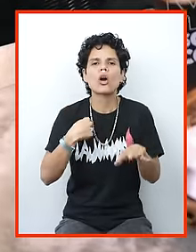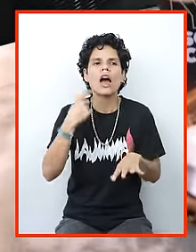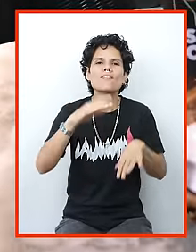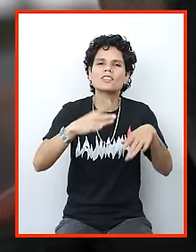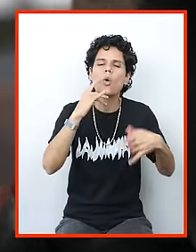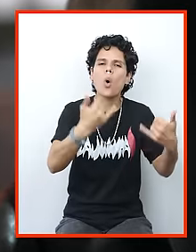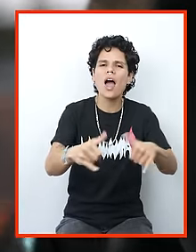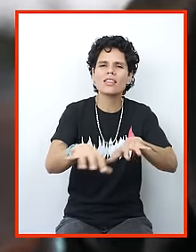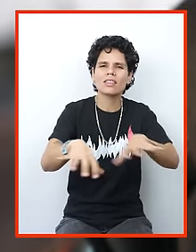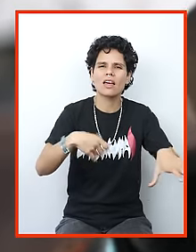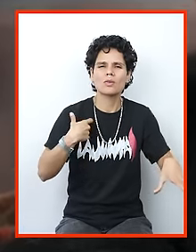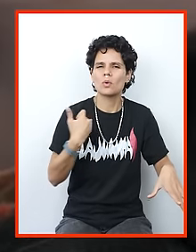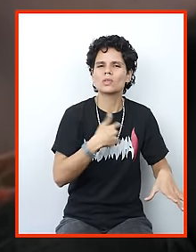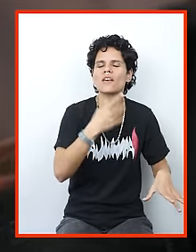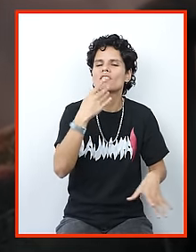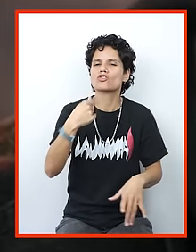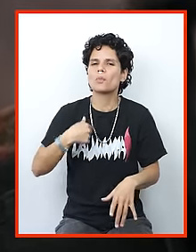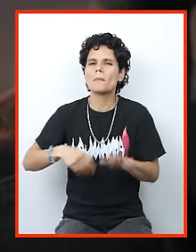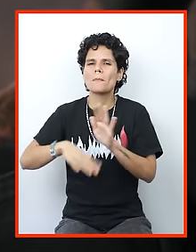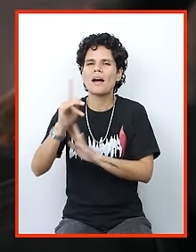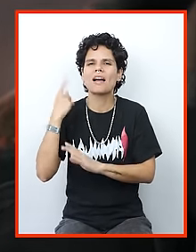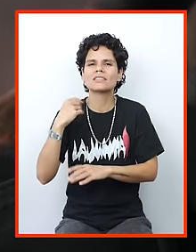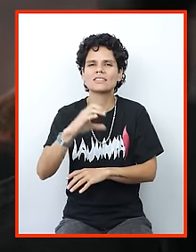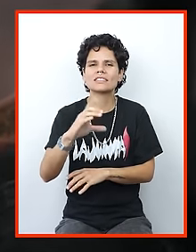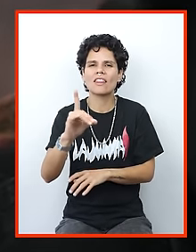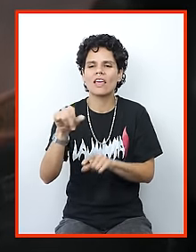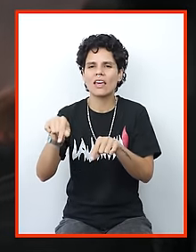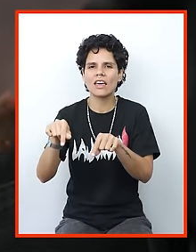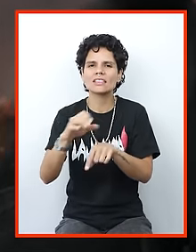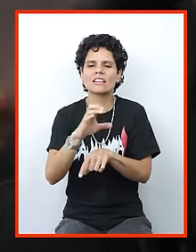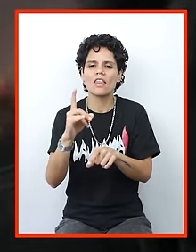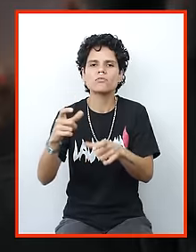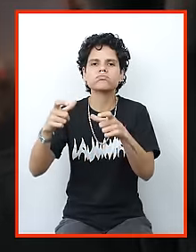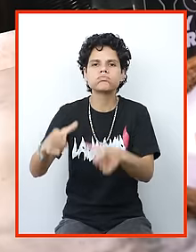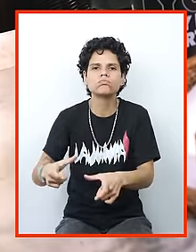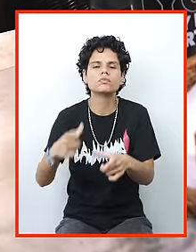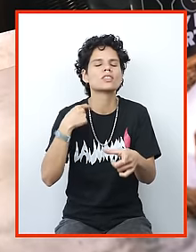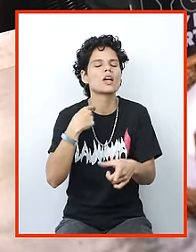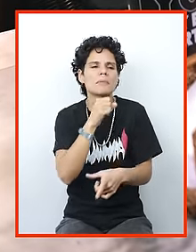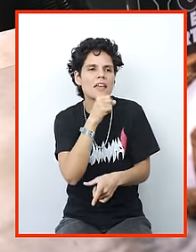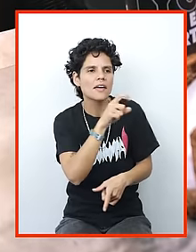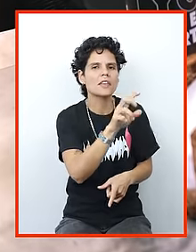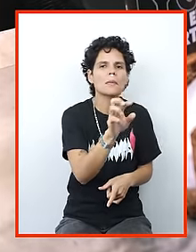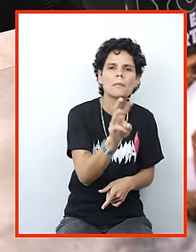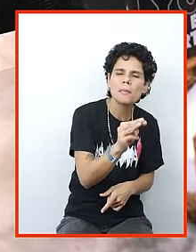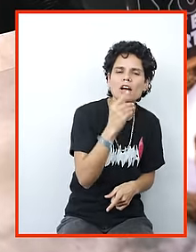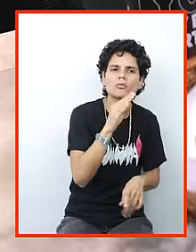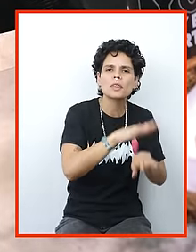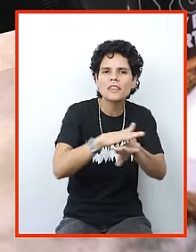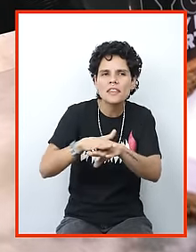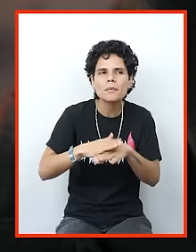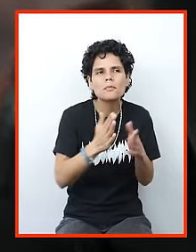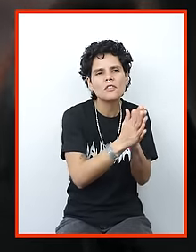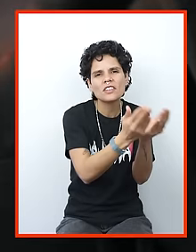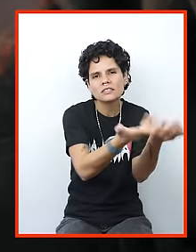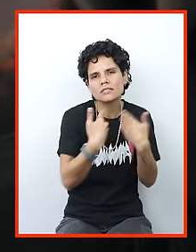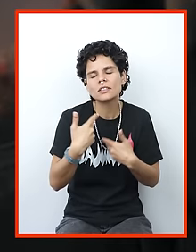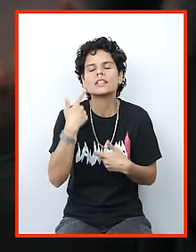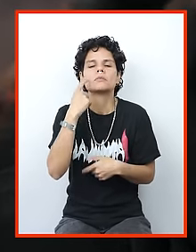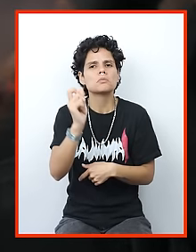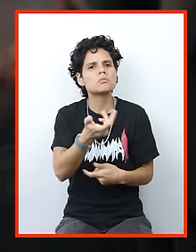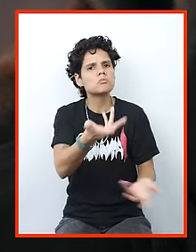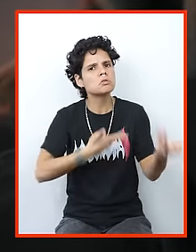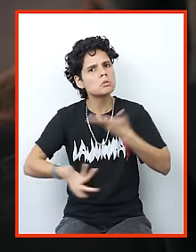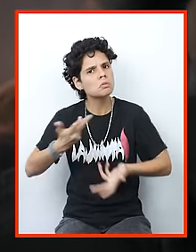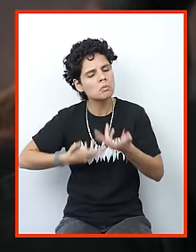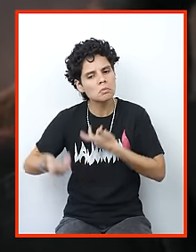veces de pedir juguetes, pedía discos, pedía CD. Le pedía CD a mi tata para el cumpleaños, para Navidad y lo escuchábamos en el auto, siempre así. Los CD de Green Day, los de